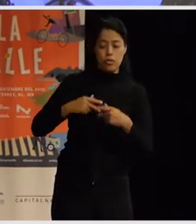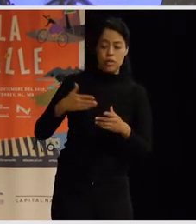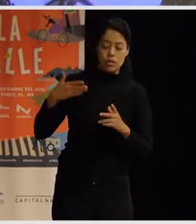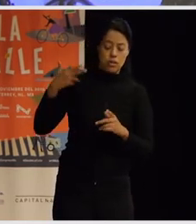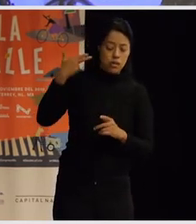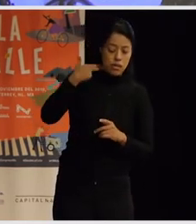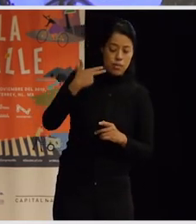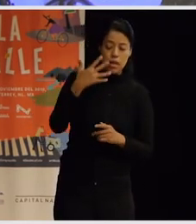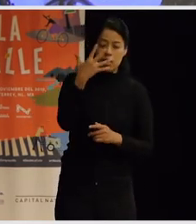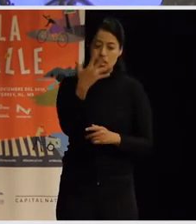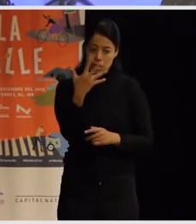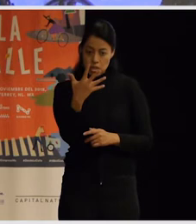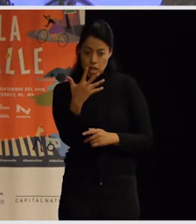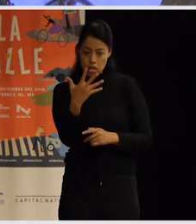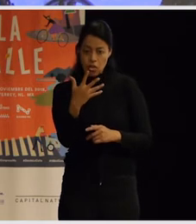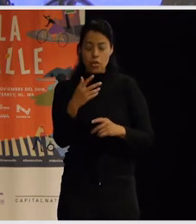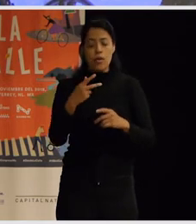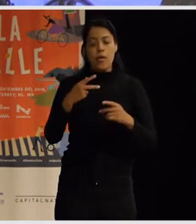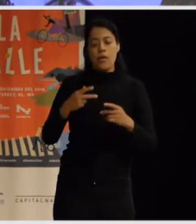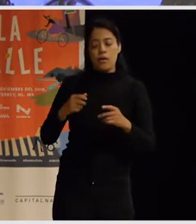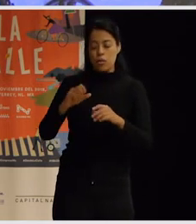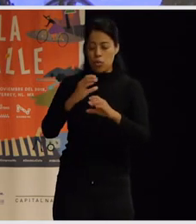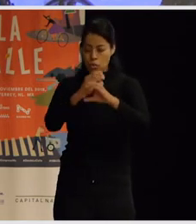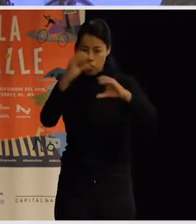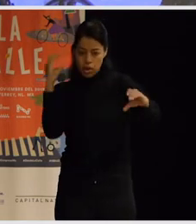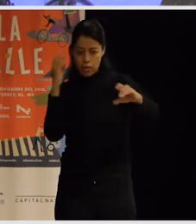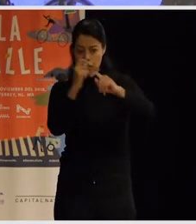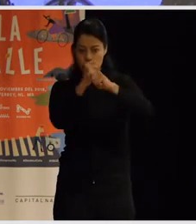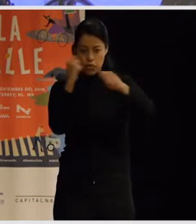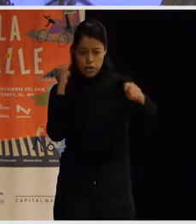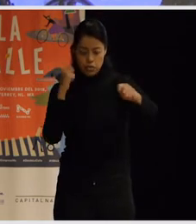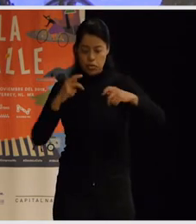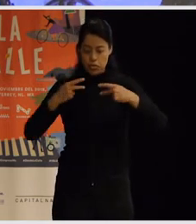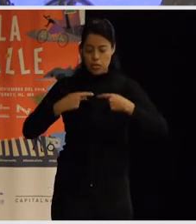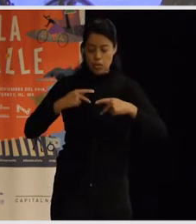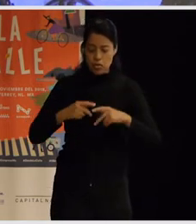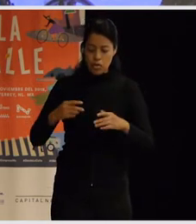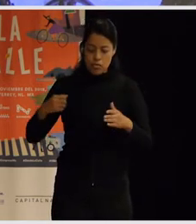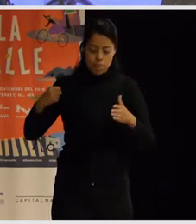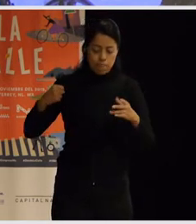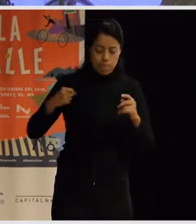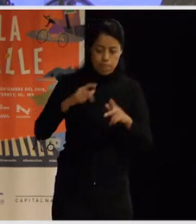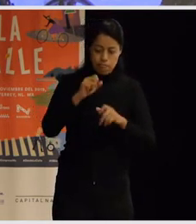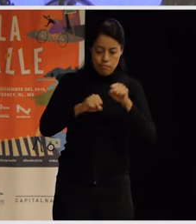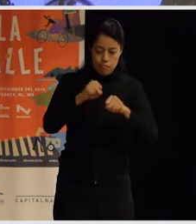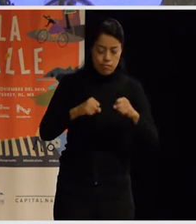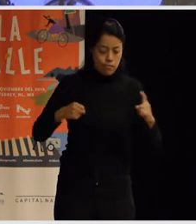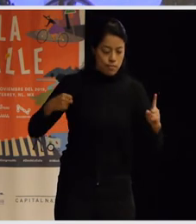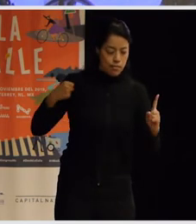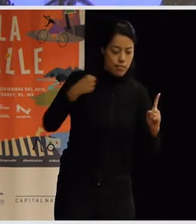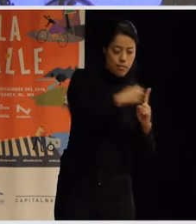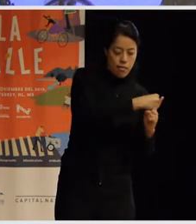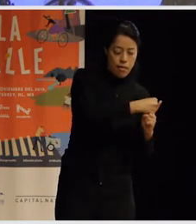pasado 5 fue un camión de transporte de personal o público que también tenemos un gran problema y en juárez no cambia me pueden ayudar chavos a